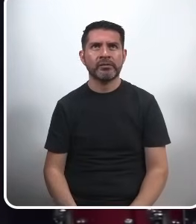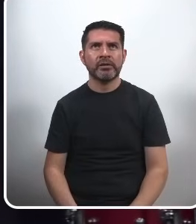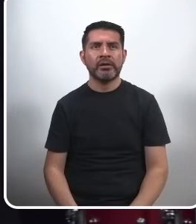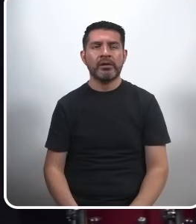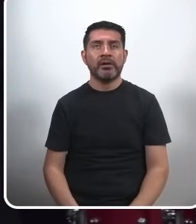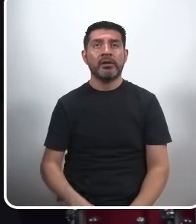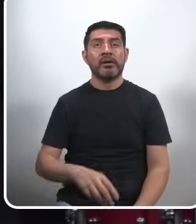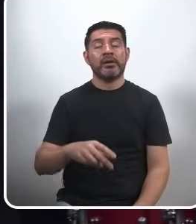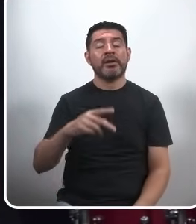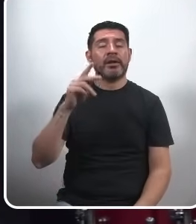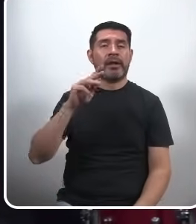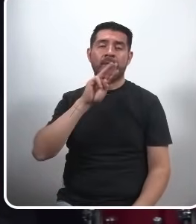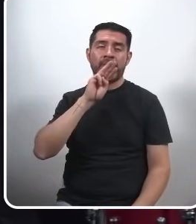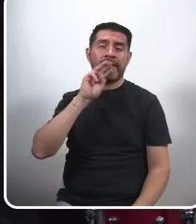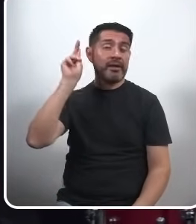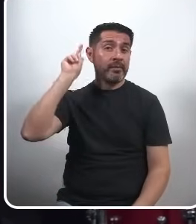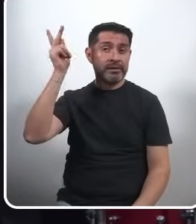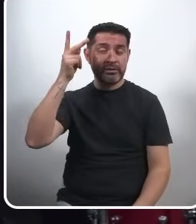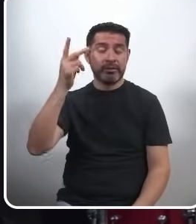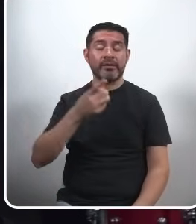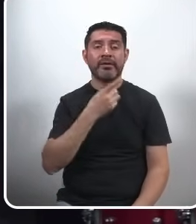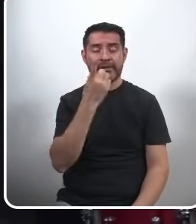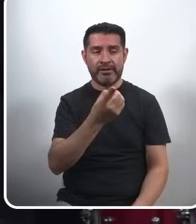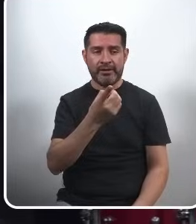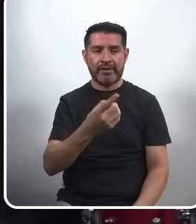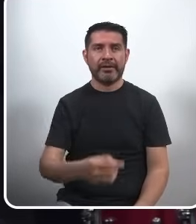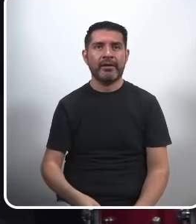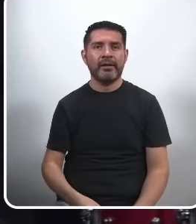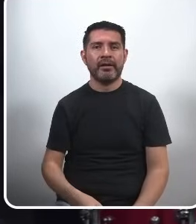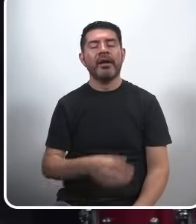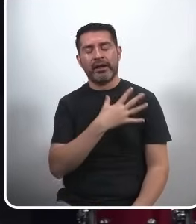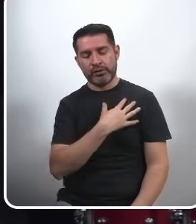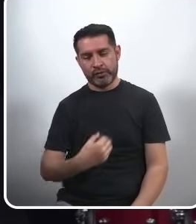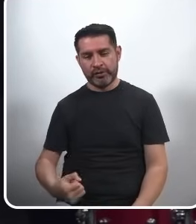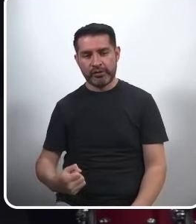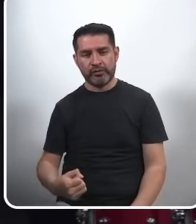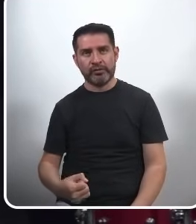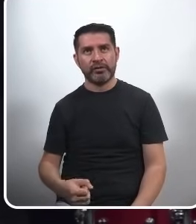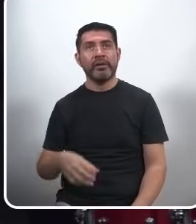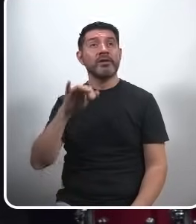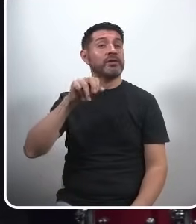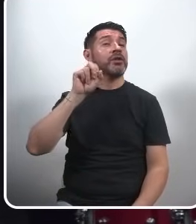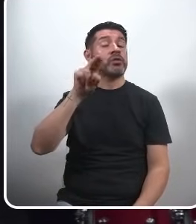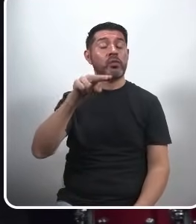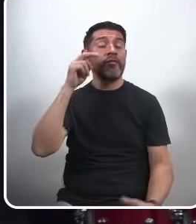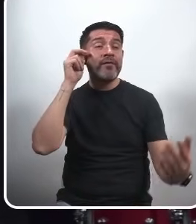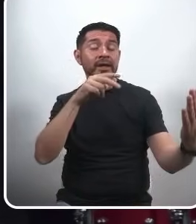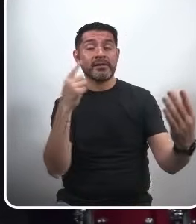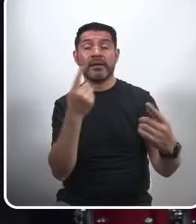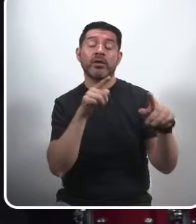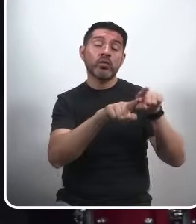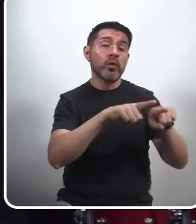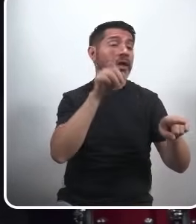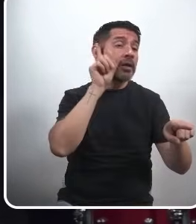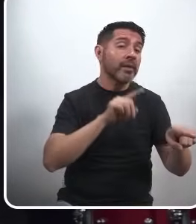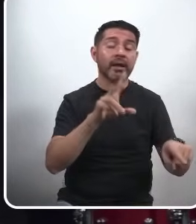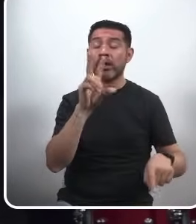tienda y ustedes van a tener el buddy system. Buddy system es que si tú ves que tu hermana ya no está,